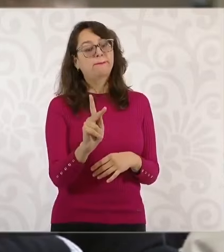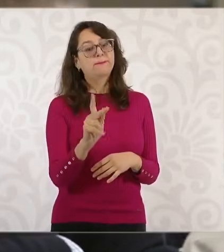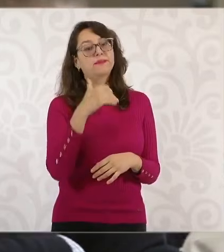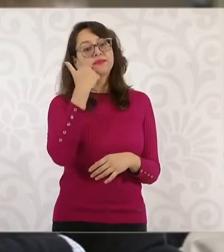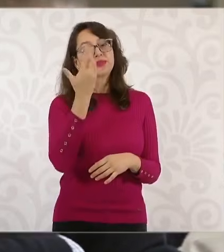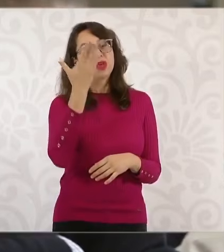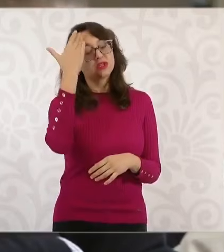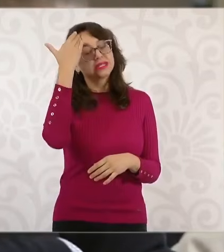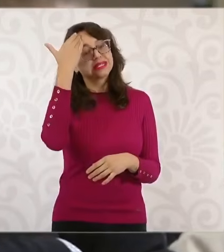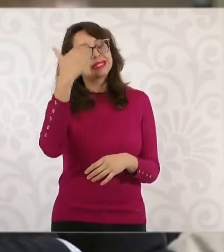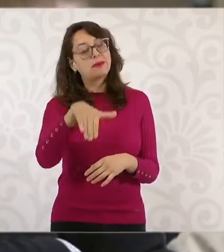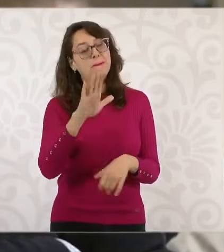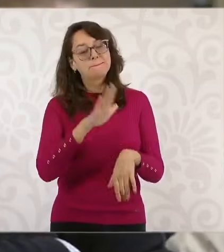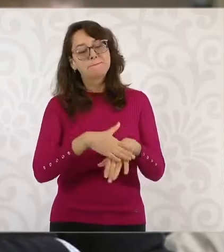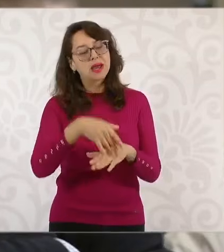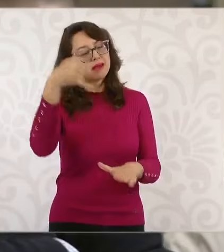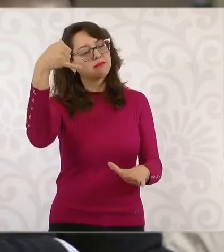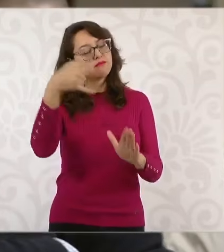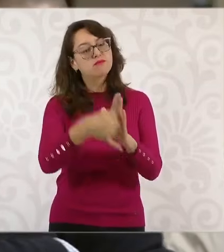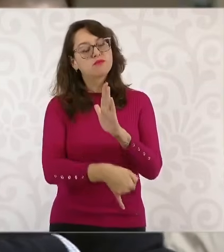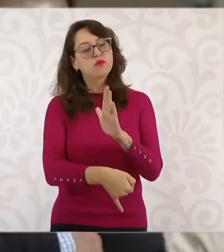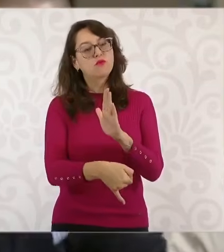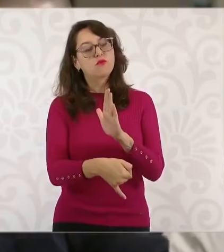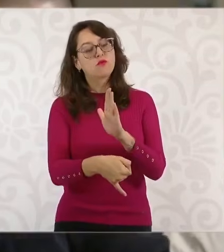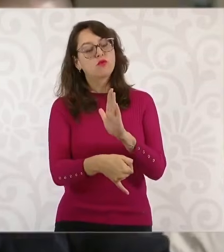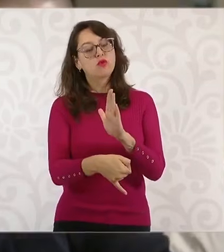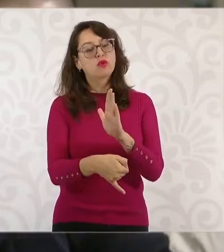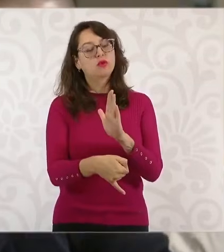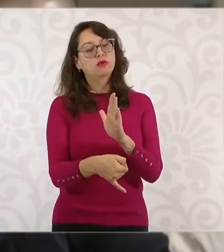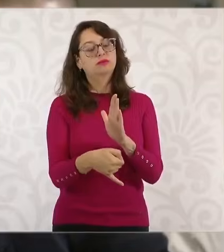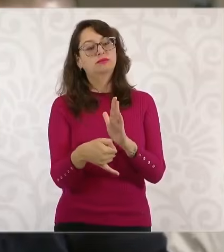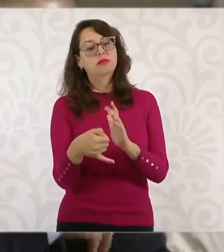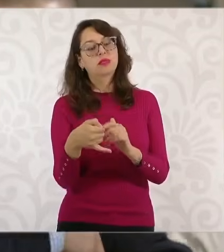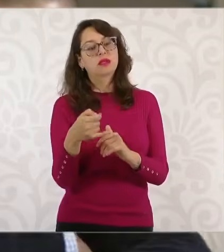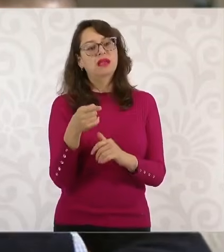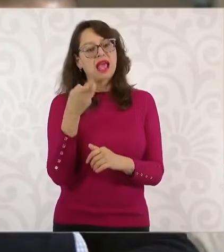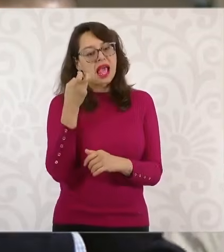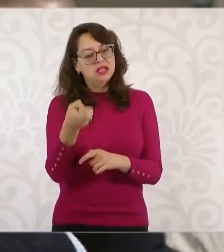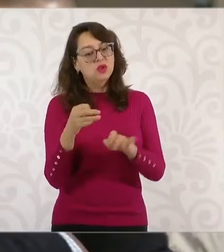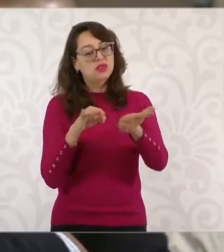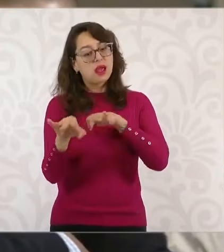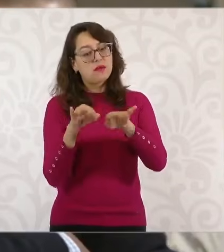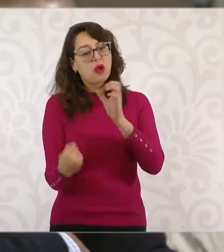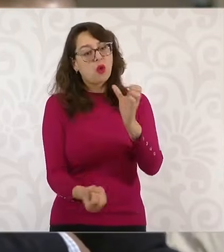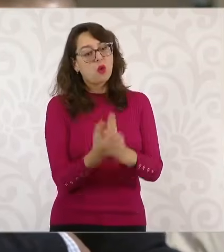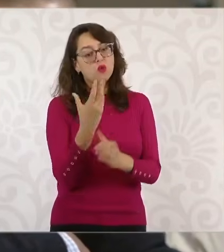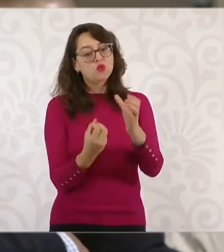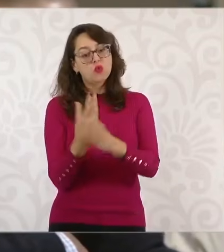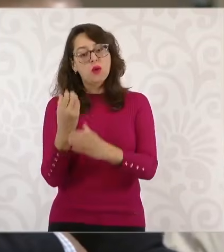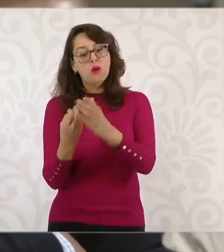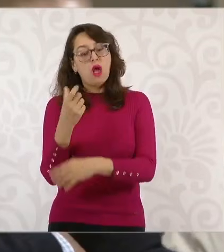saber un poquito más específicamente de estos empleos, estas creaciones, ¿cuántos son para